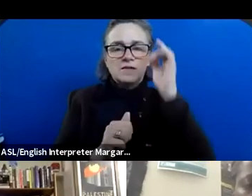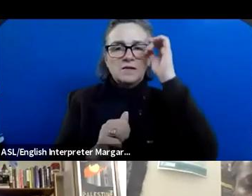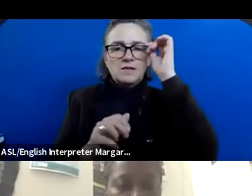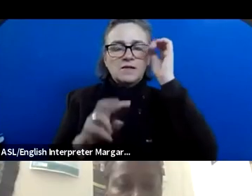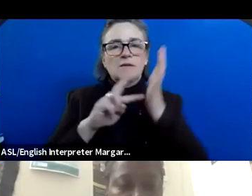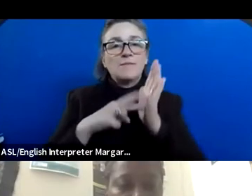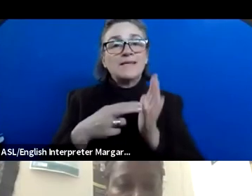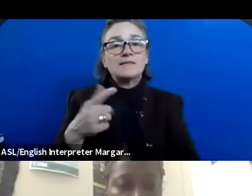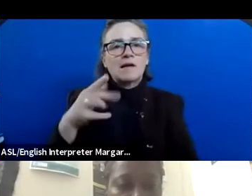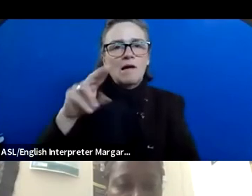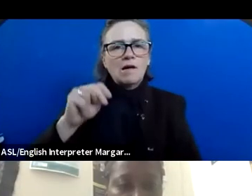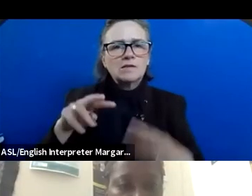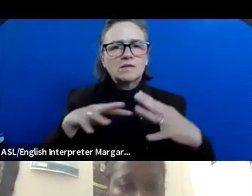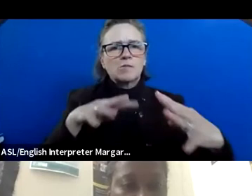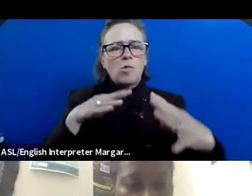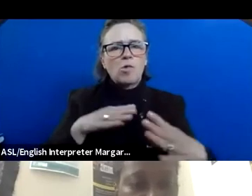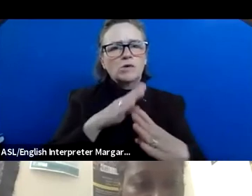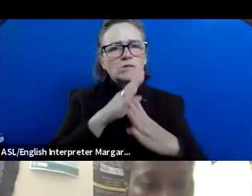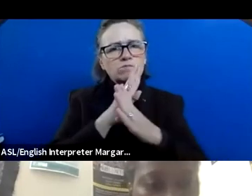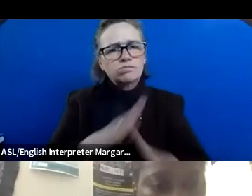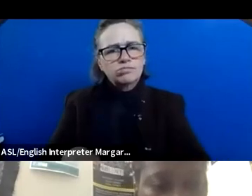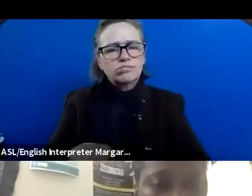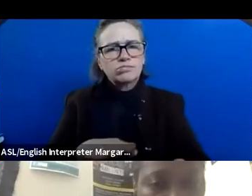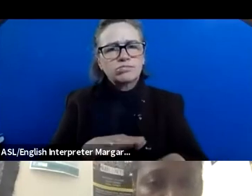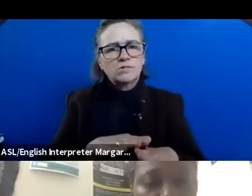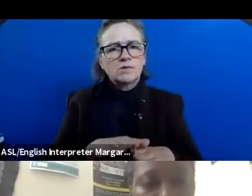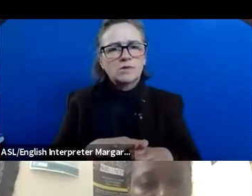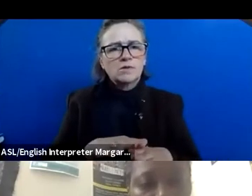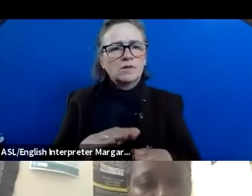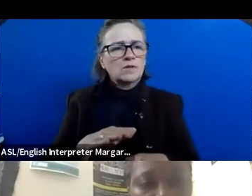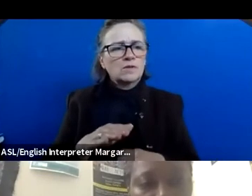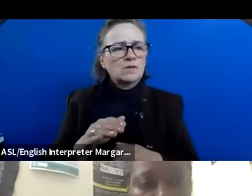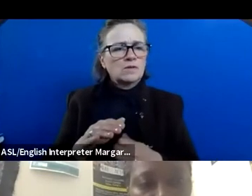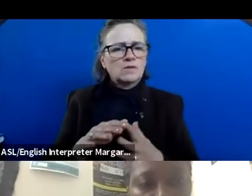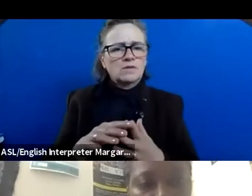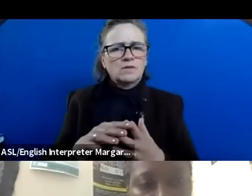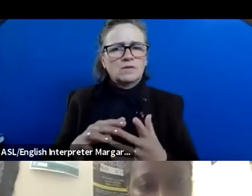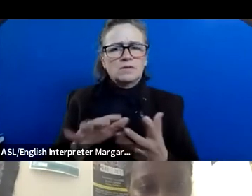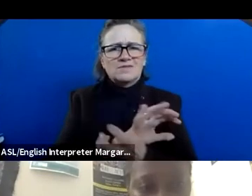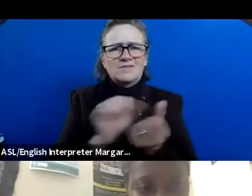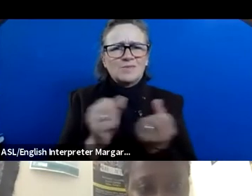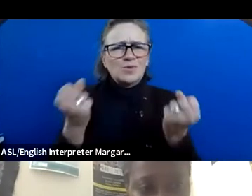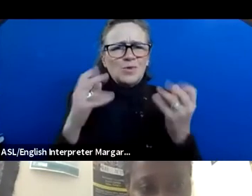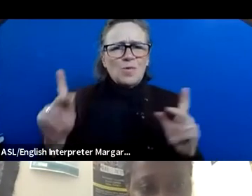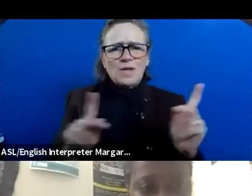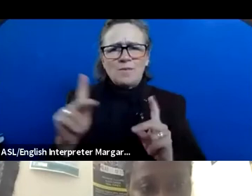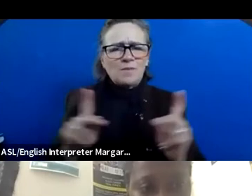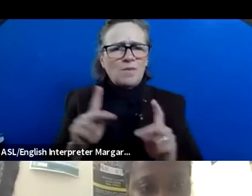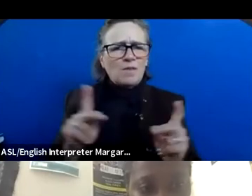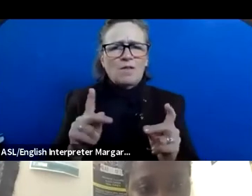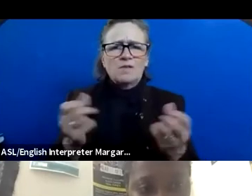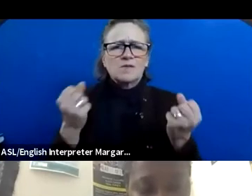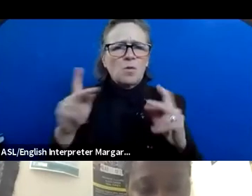ha dañado a tanta gente, ha destruido tantas vidas, tantos territorios que no aguantamos